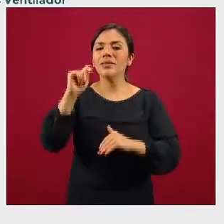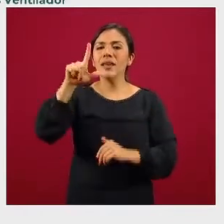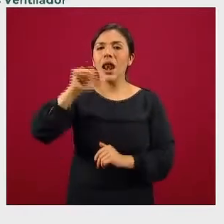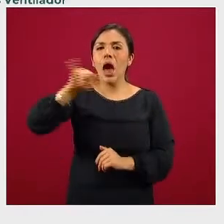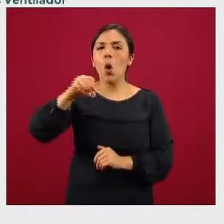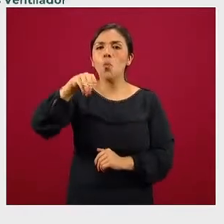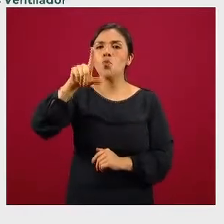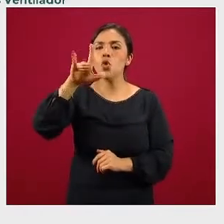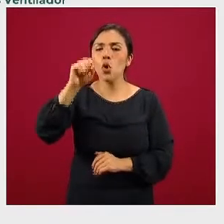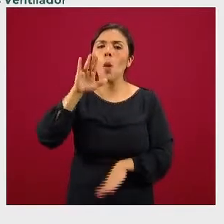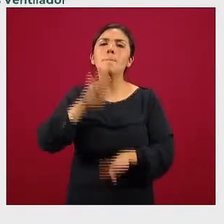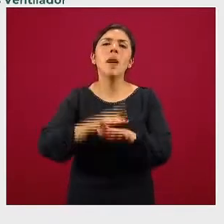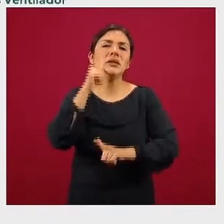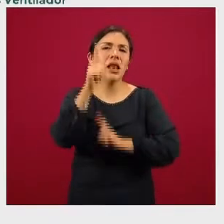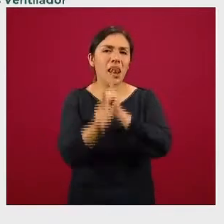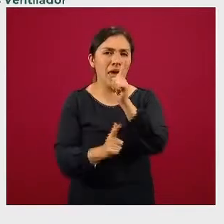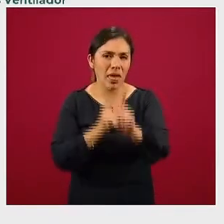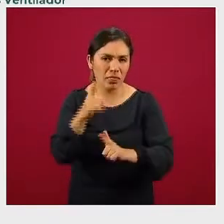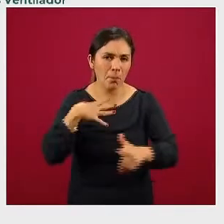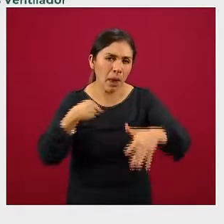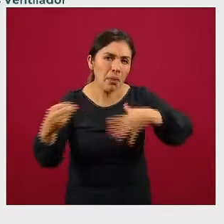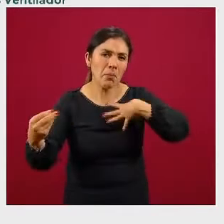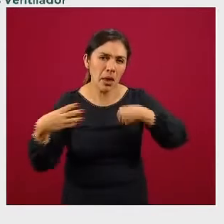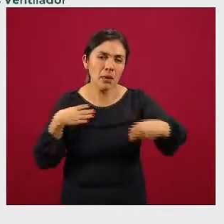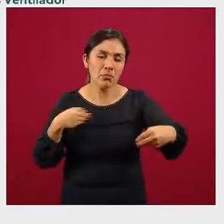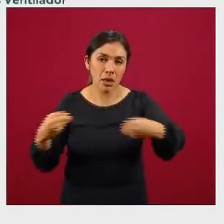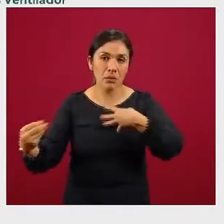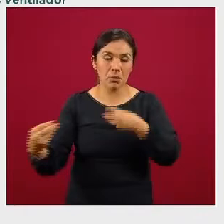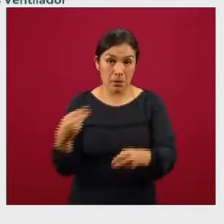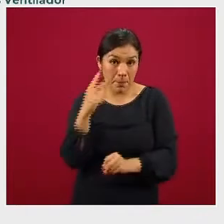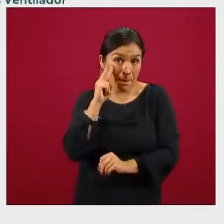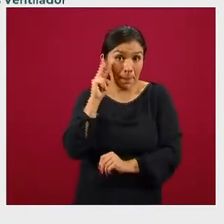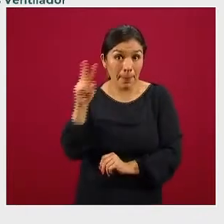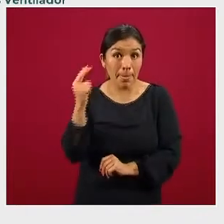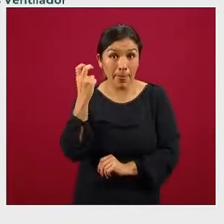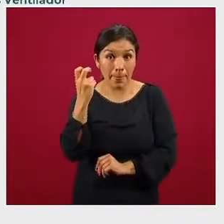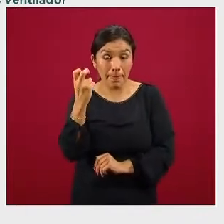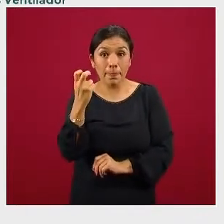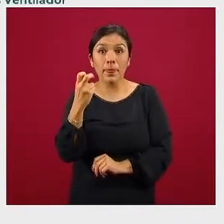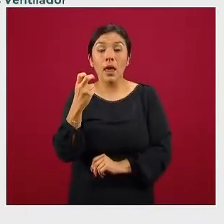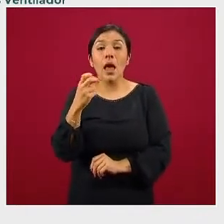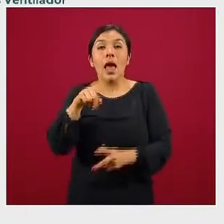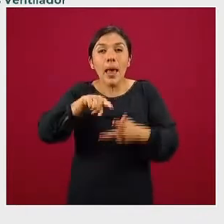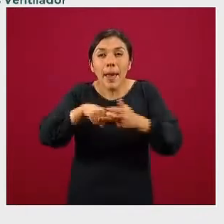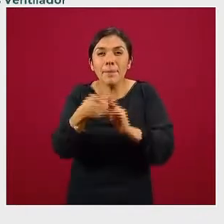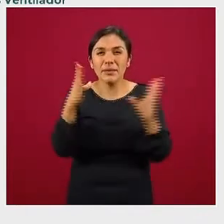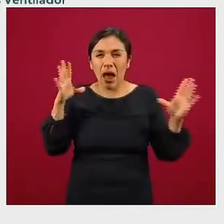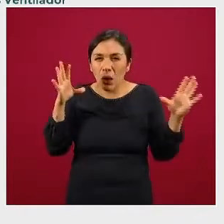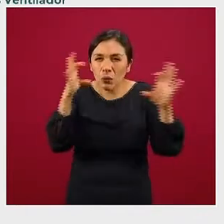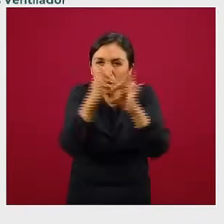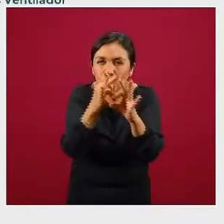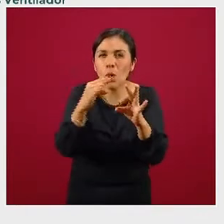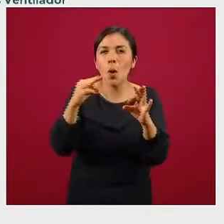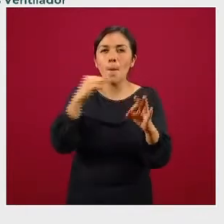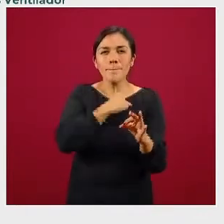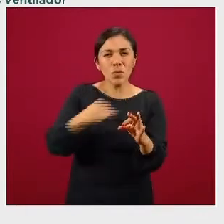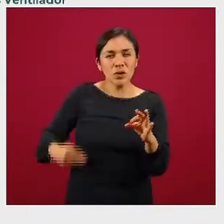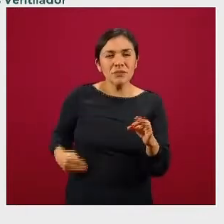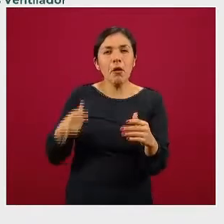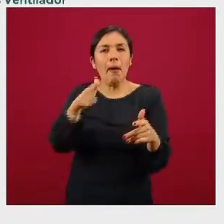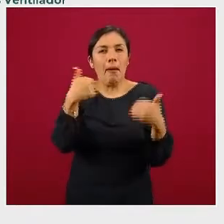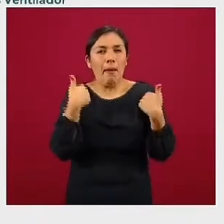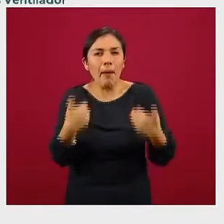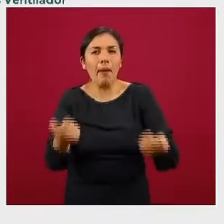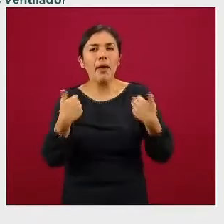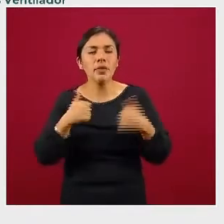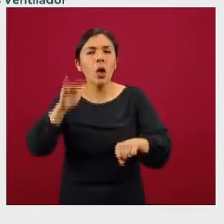hacen a una menor velocidad. Y vean ustedes cómo cuando entramos al nivel municipal se ve las razones por las que